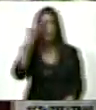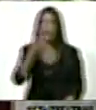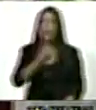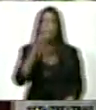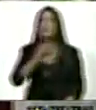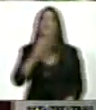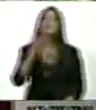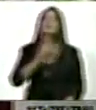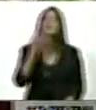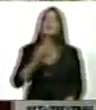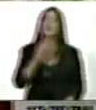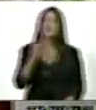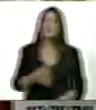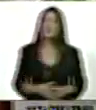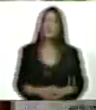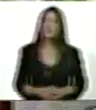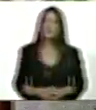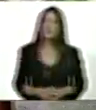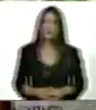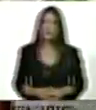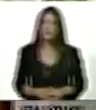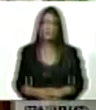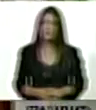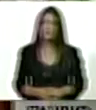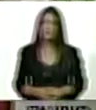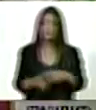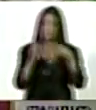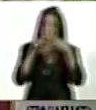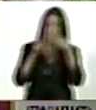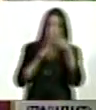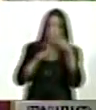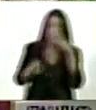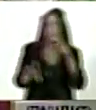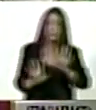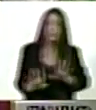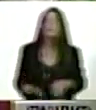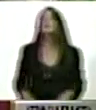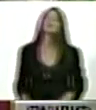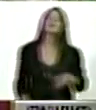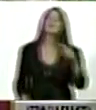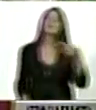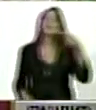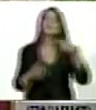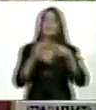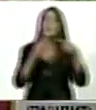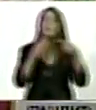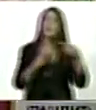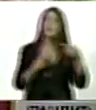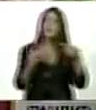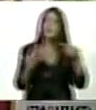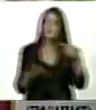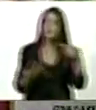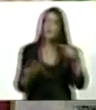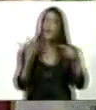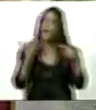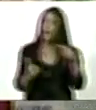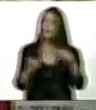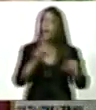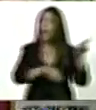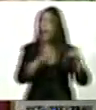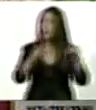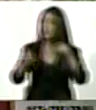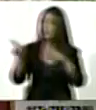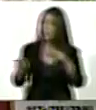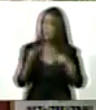está? Sí, buenas tardes, alcalde. Varias preguntas, si me las permite. En primera instancia, usted dice que hay sectores dentro de